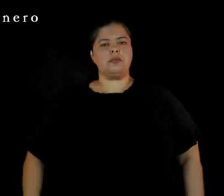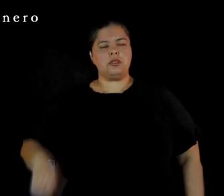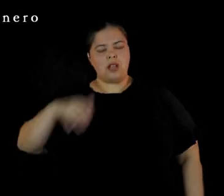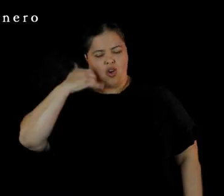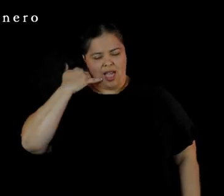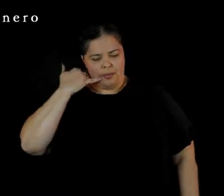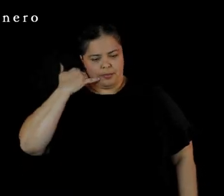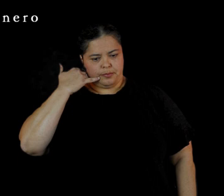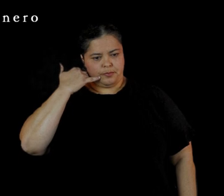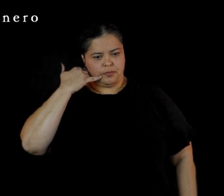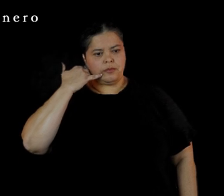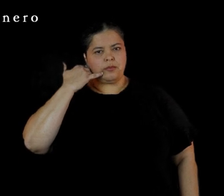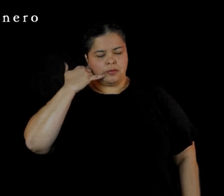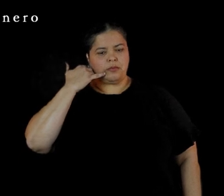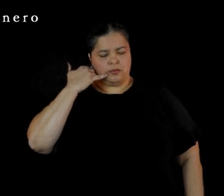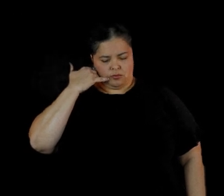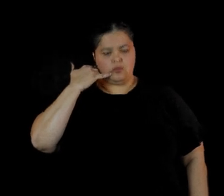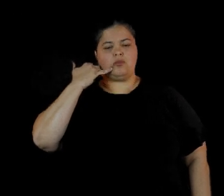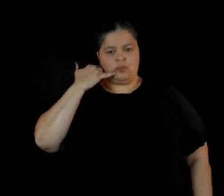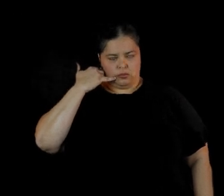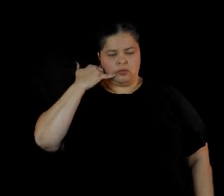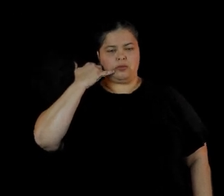cola. Sí. Sí.